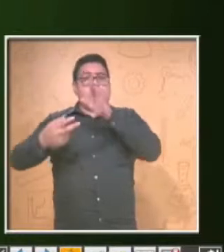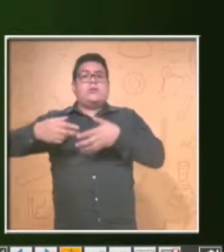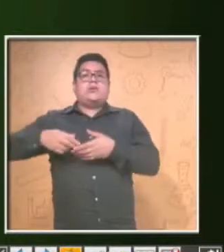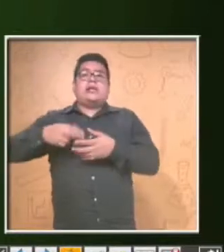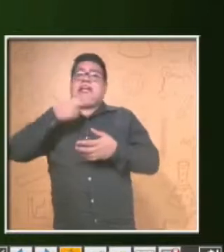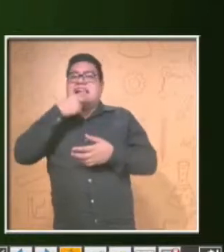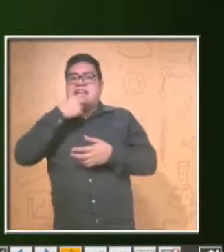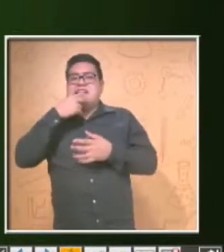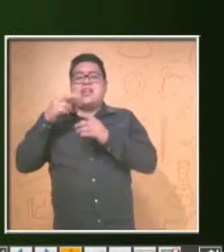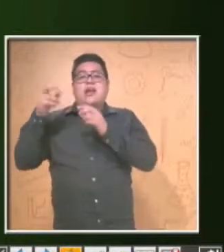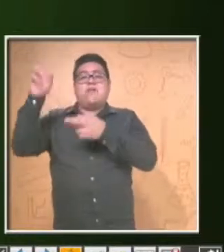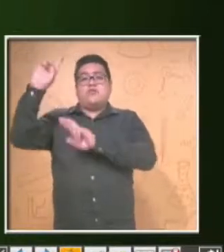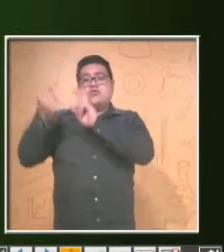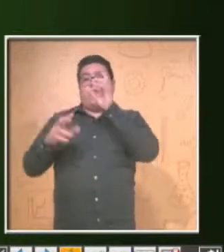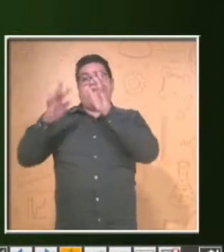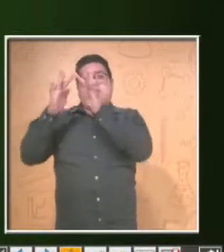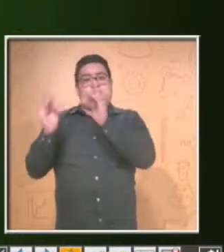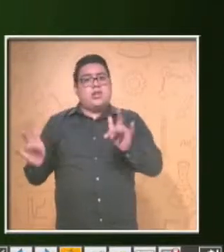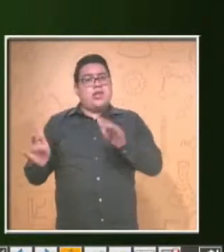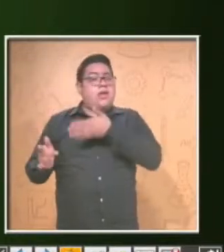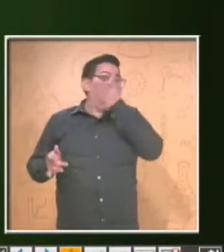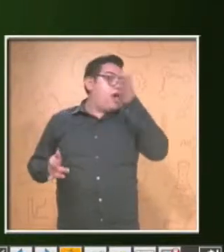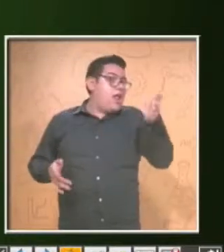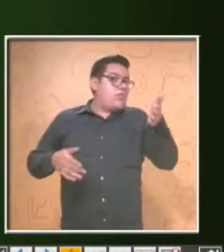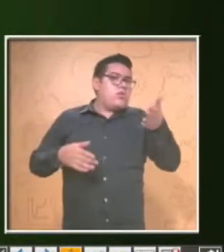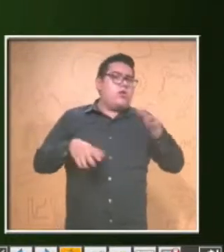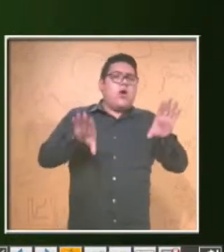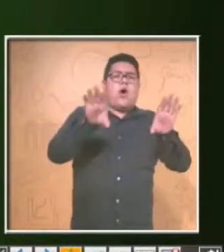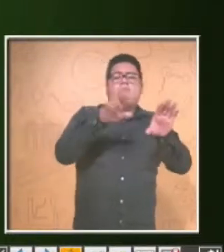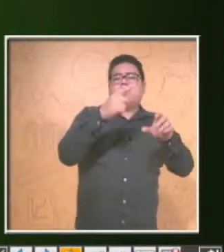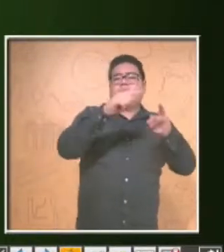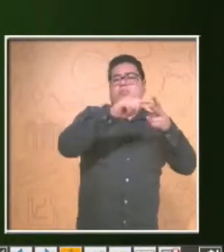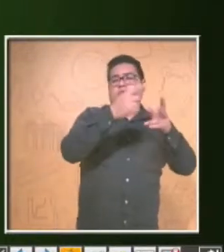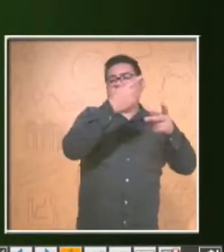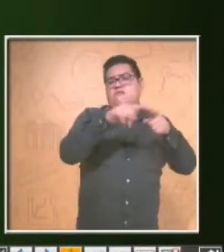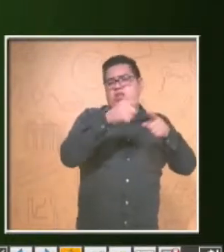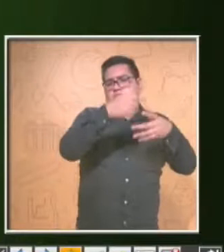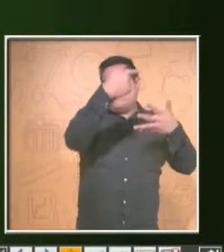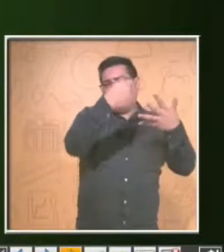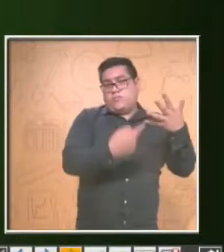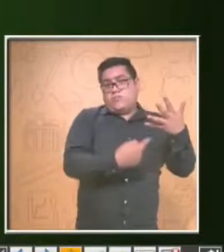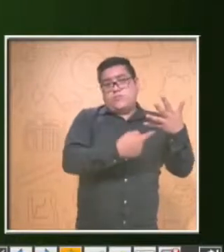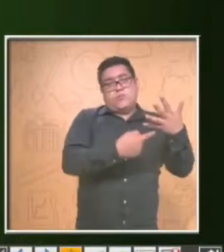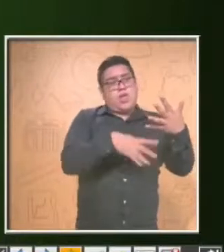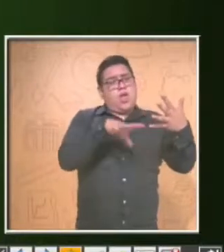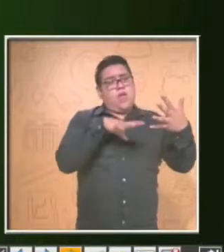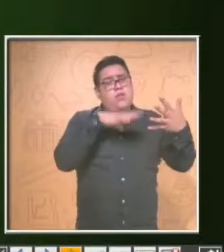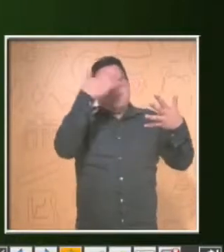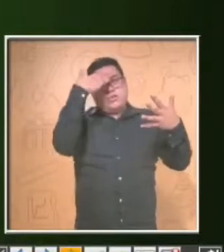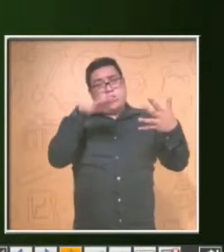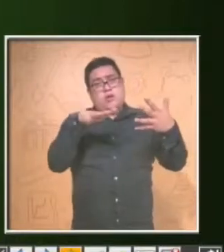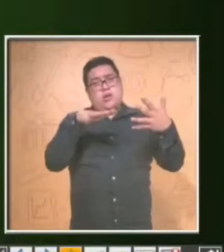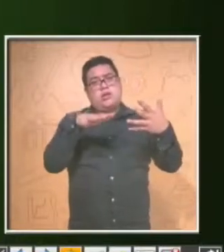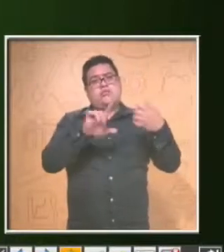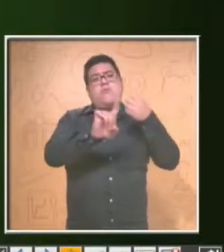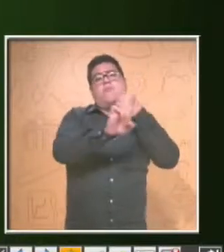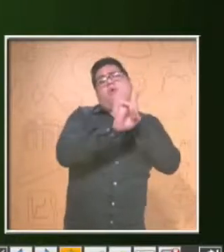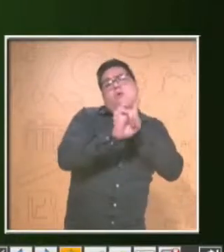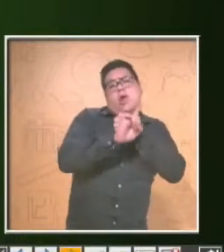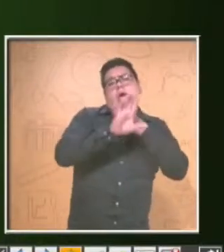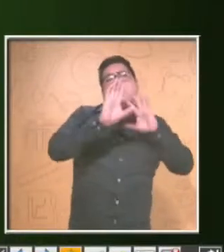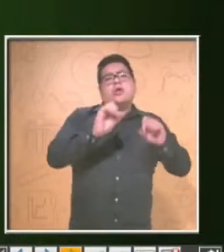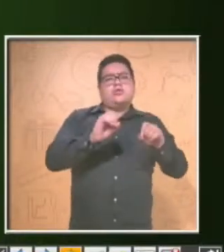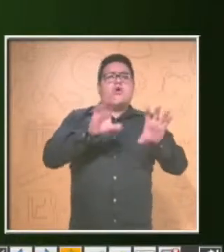Francesa. Y de la derecha hay características que tú tienes que inferir que son causas o consecuencias,